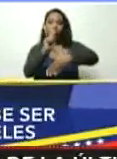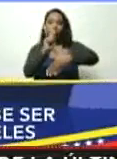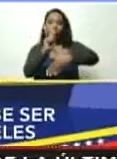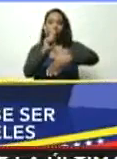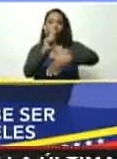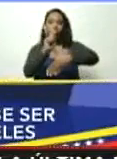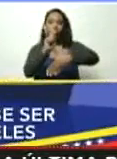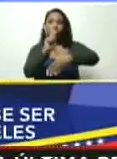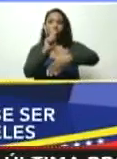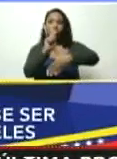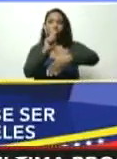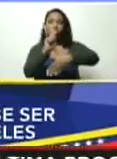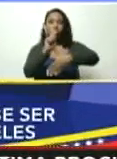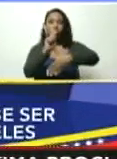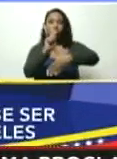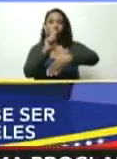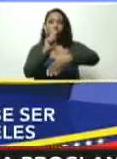a